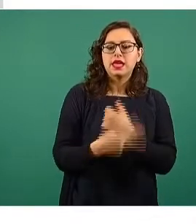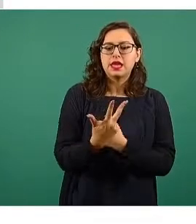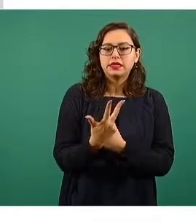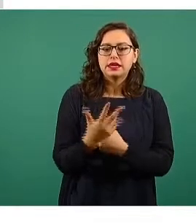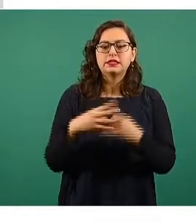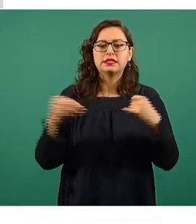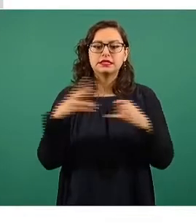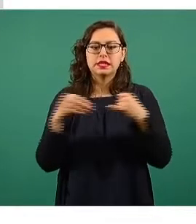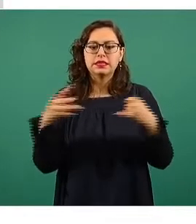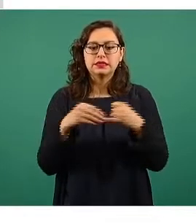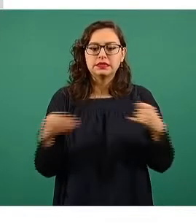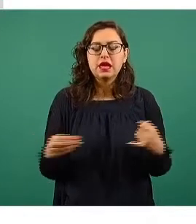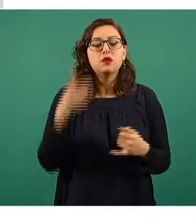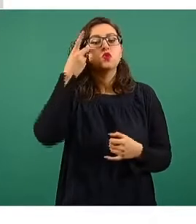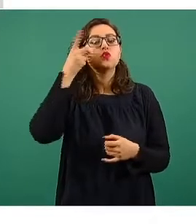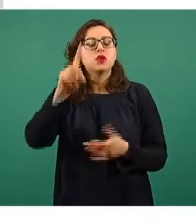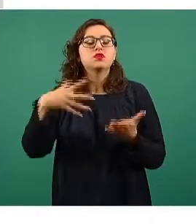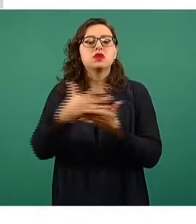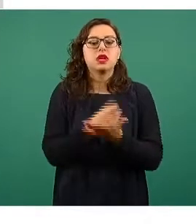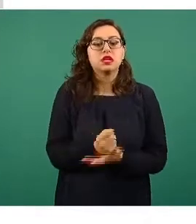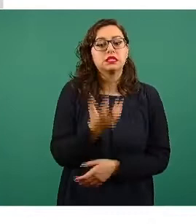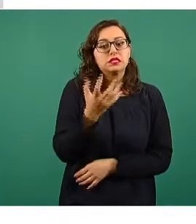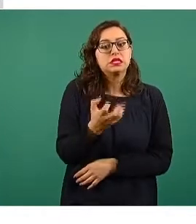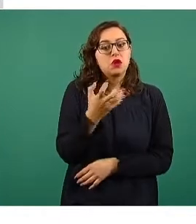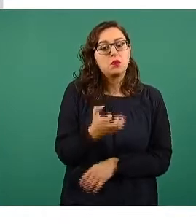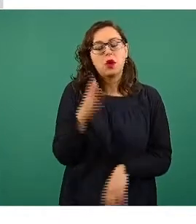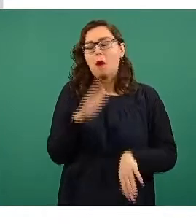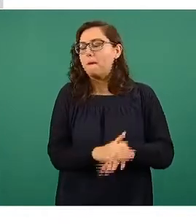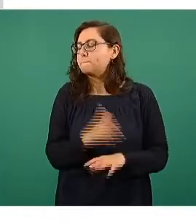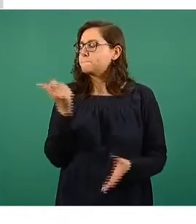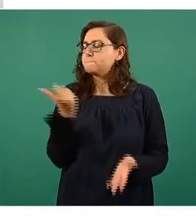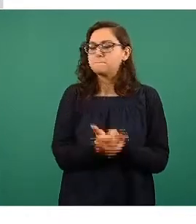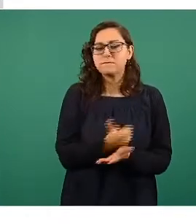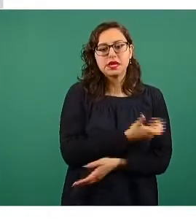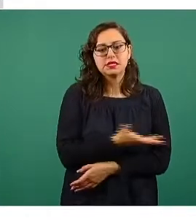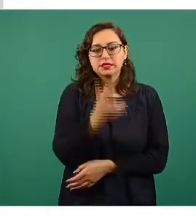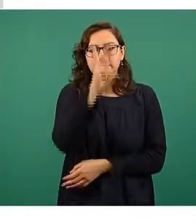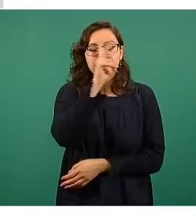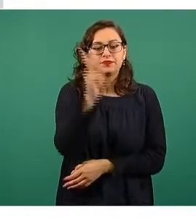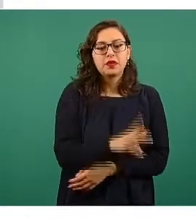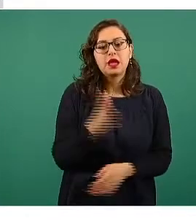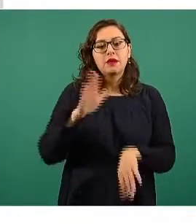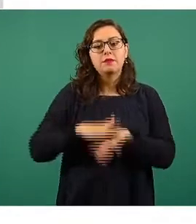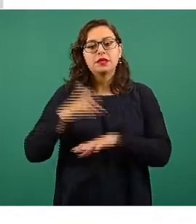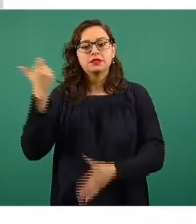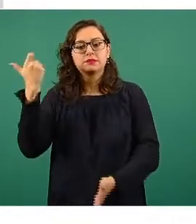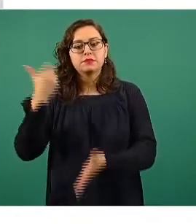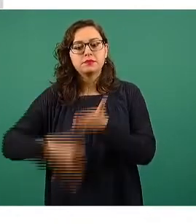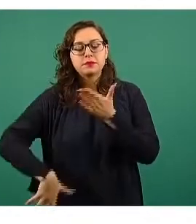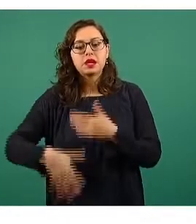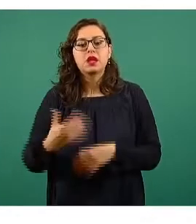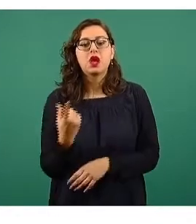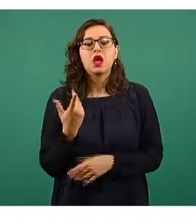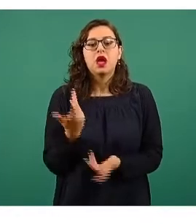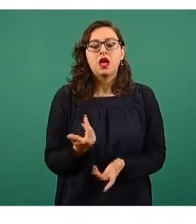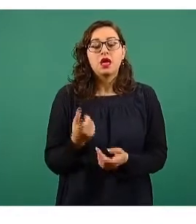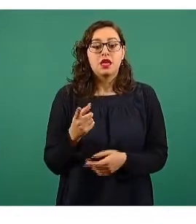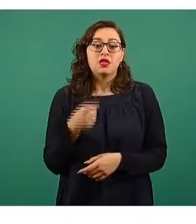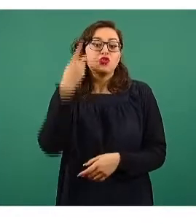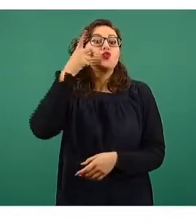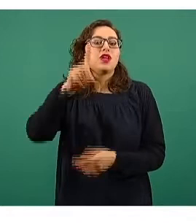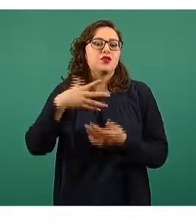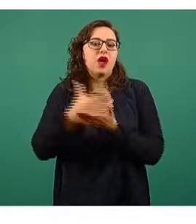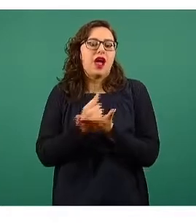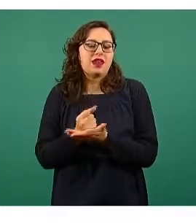de 5 pesos 18 centavos, son los más caros, y los más económicos con un margen de 1 peso 25